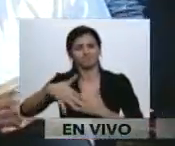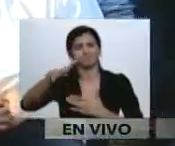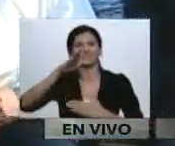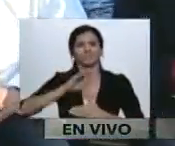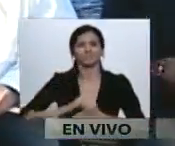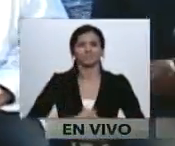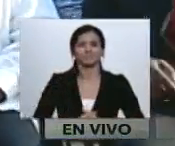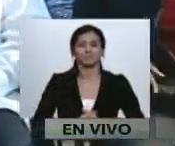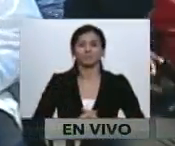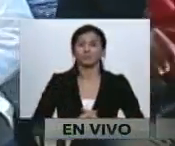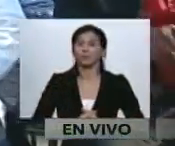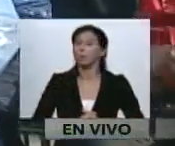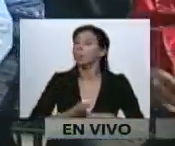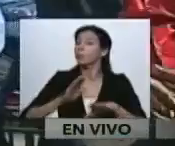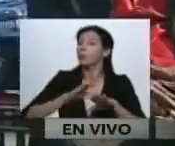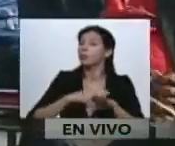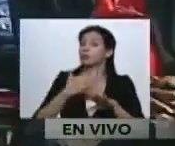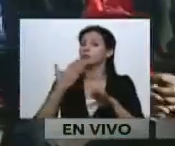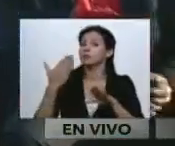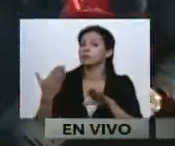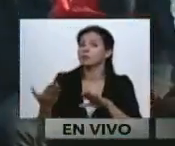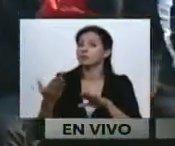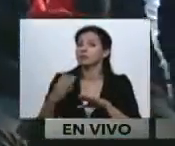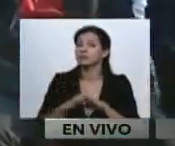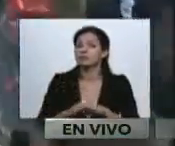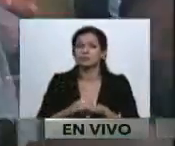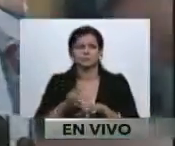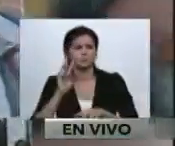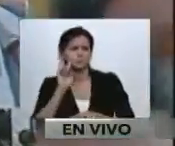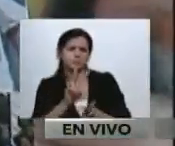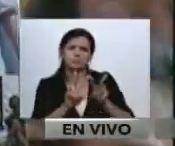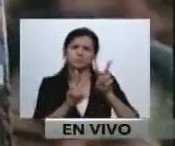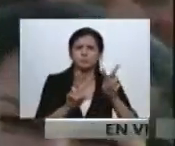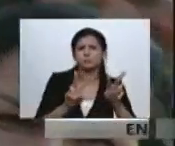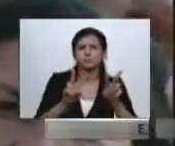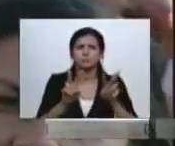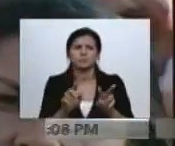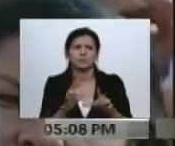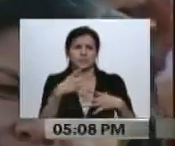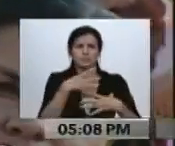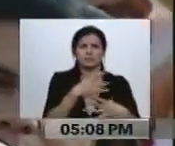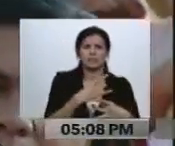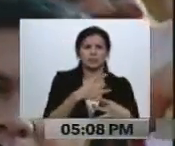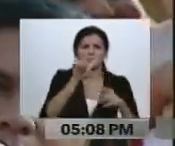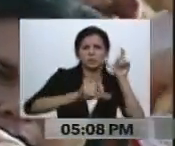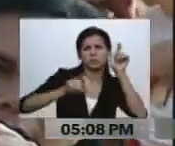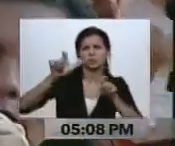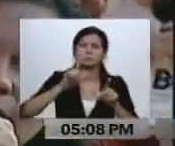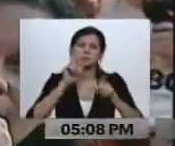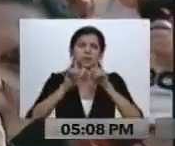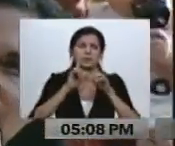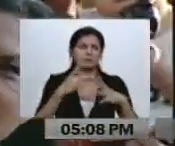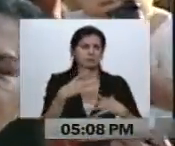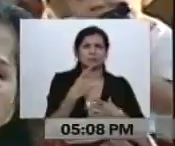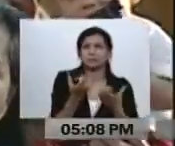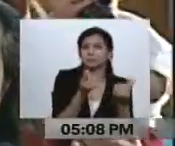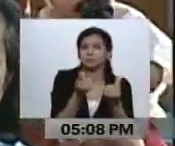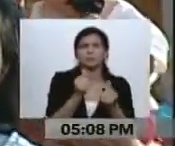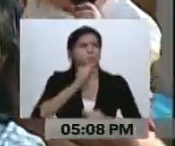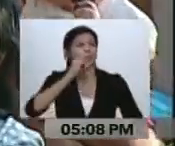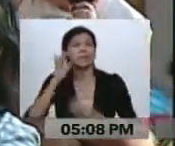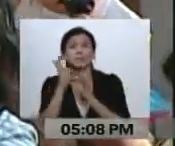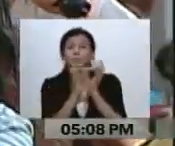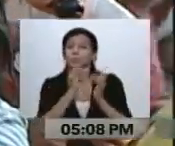porvenir. Porque atacó a ambiciosos mercaderes y denunció maldad